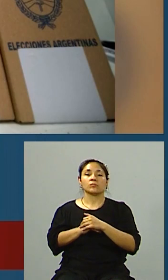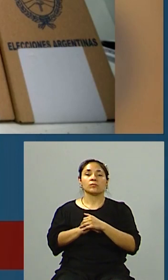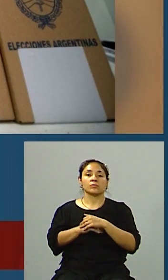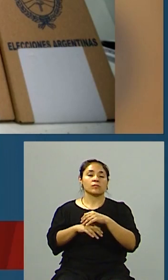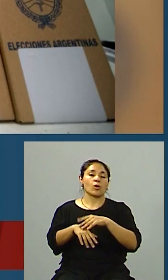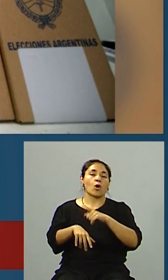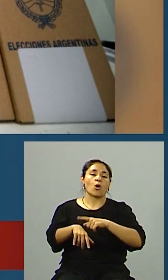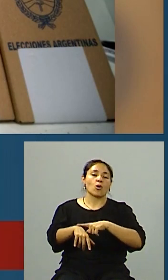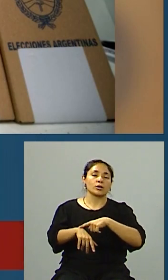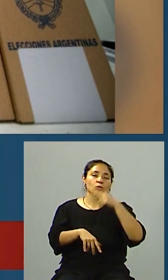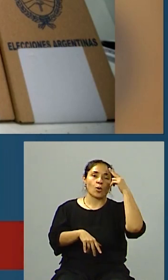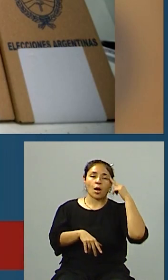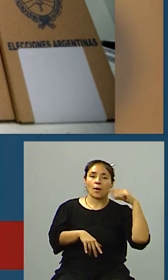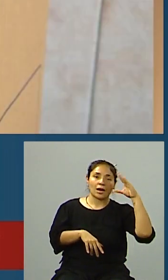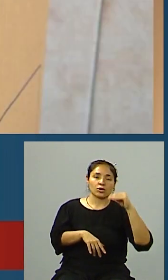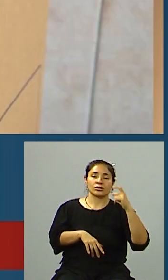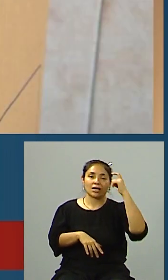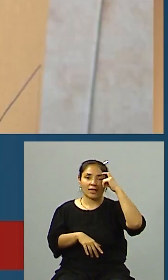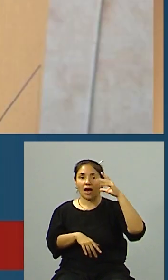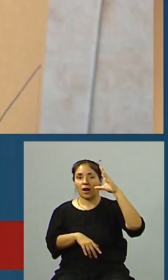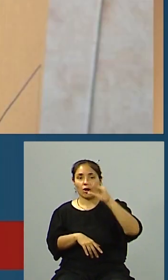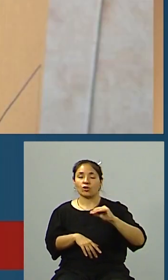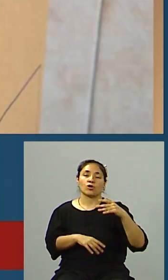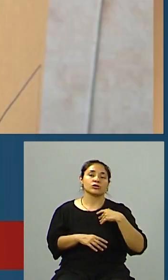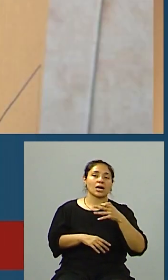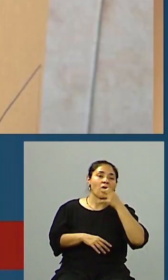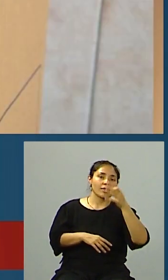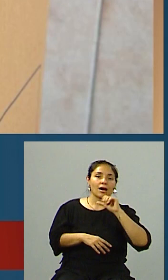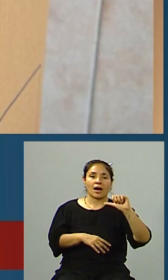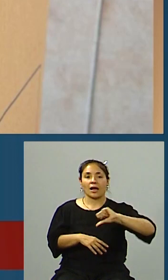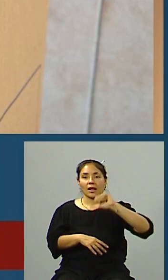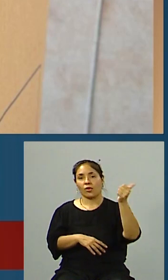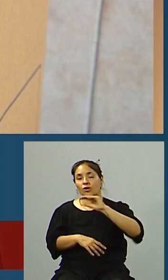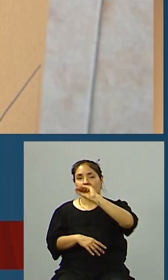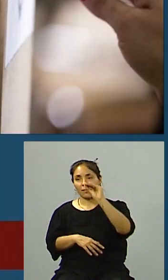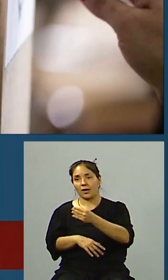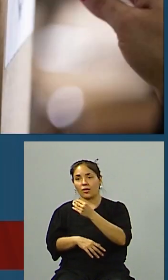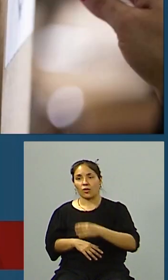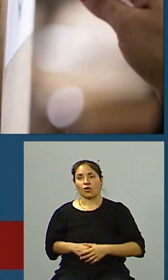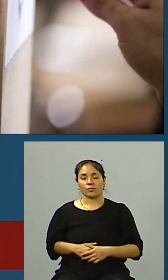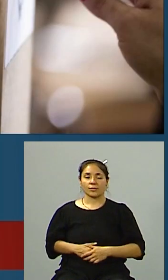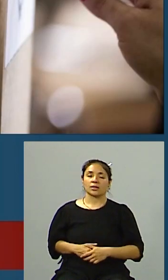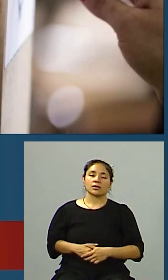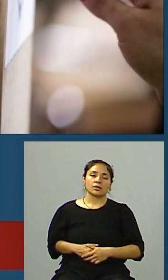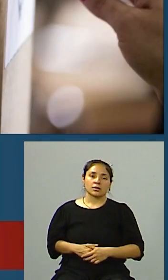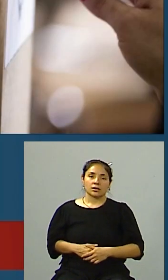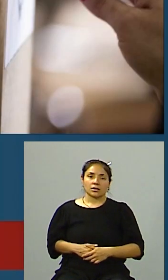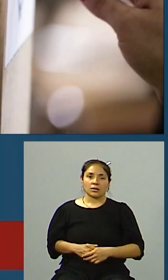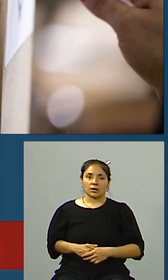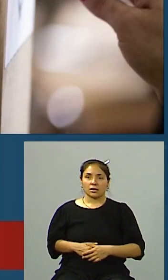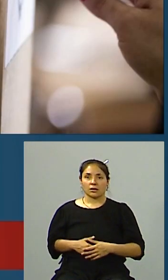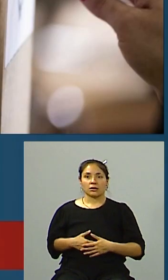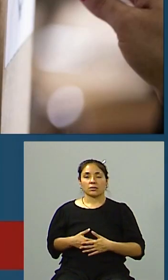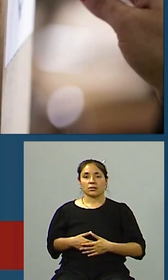la noche, a las 10 de la noche, probablemente ya los discursos de los candidatos, del ganador y del perdedor. Lucas, vos hacías referencia a esto de, bueno, vamos a